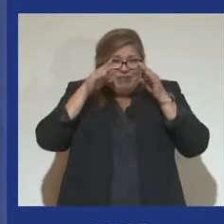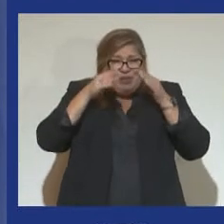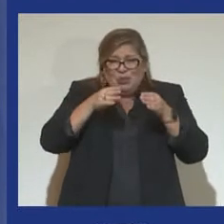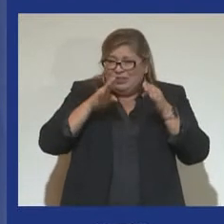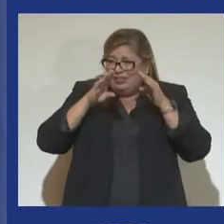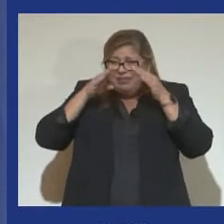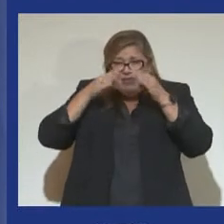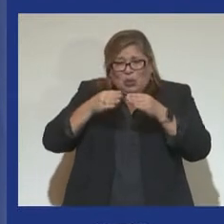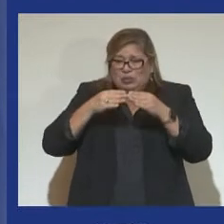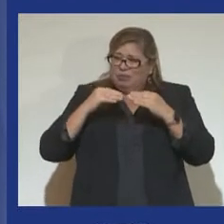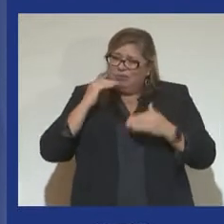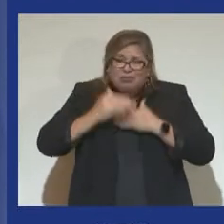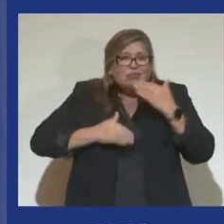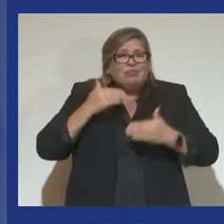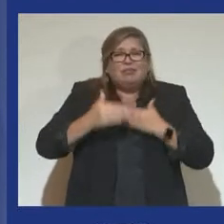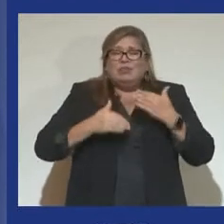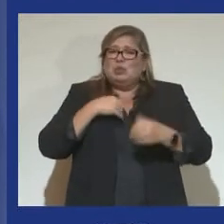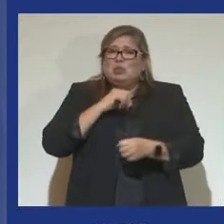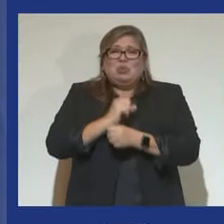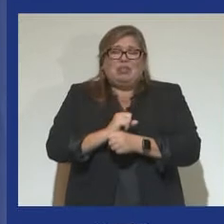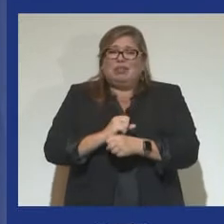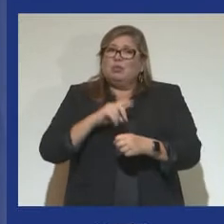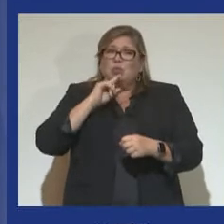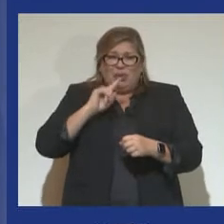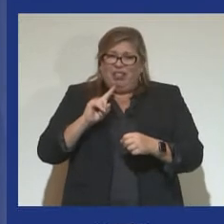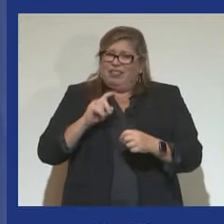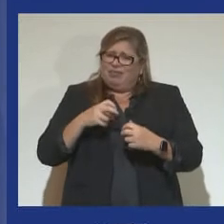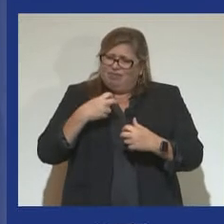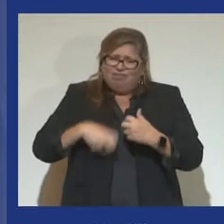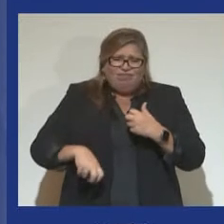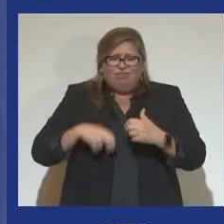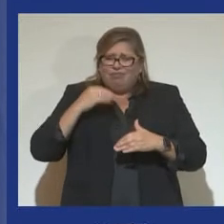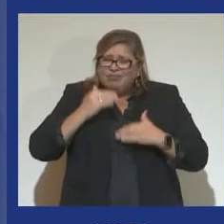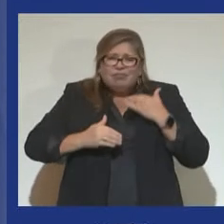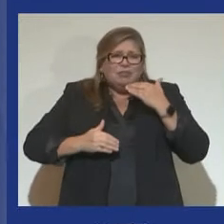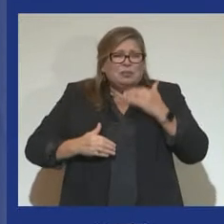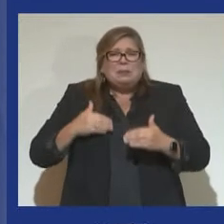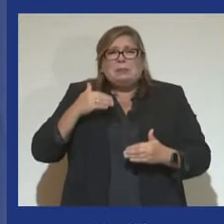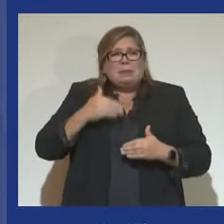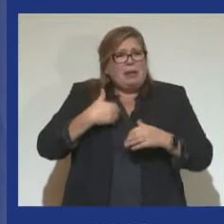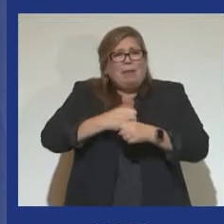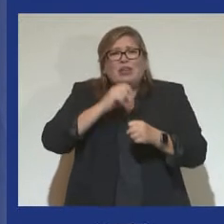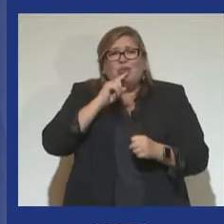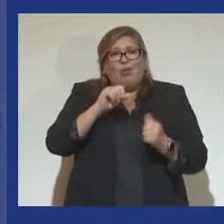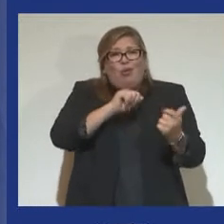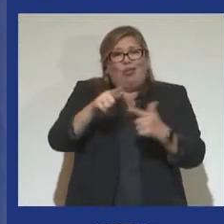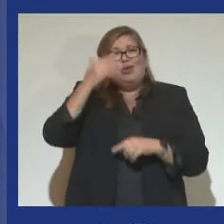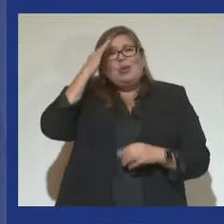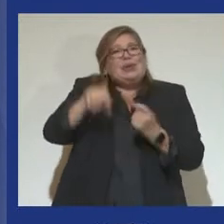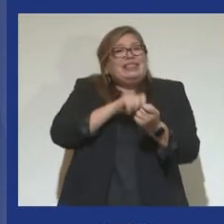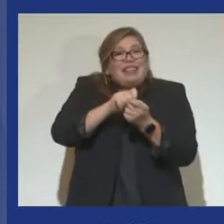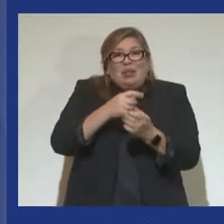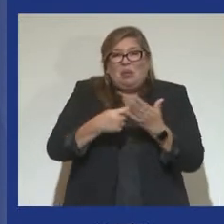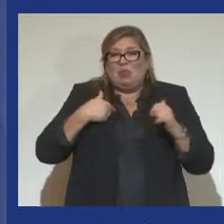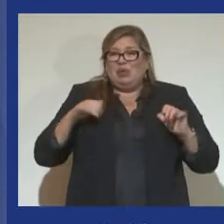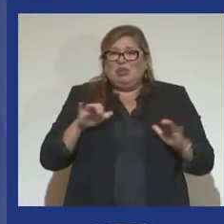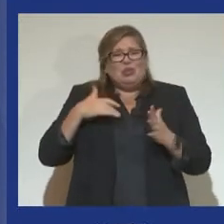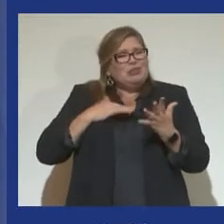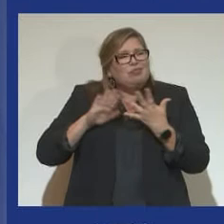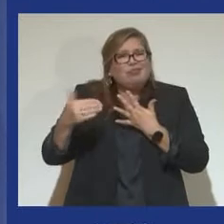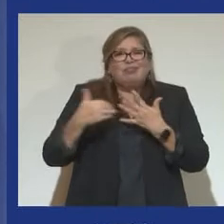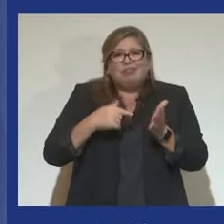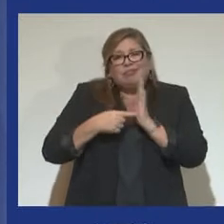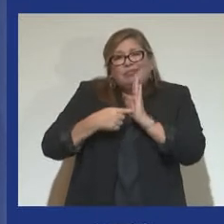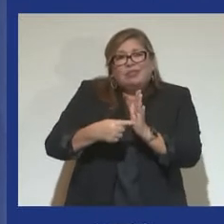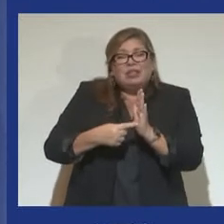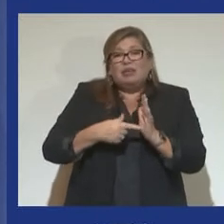estar enfocados como láser y trabajar arduamente en los últimos meses lo hemos hecho para asegurarnos de que la gente sepa